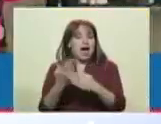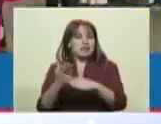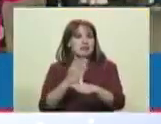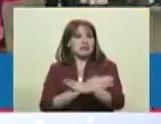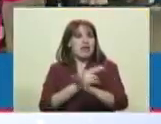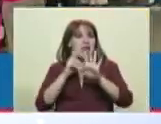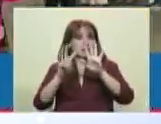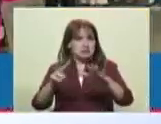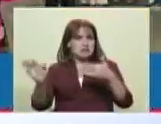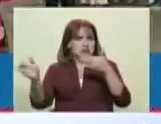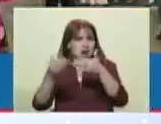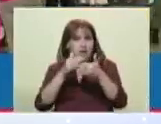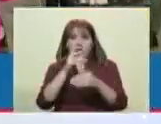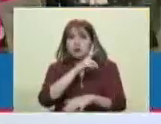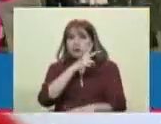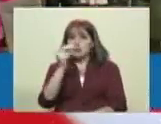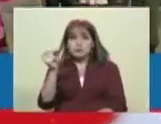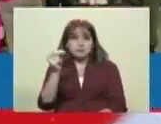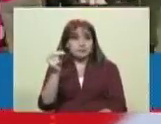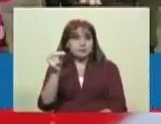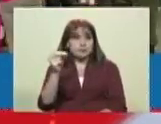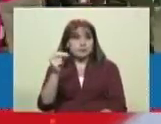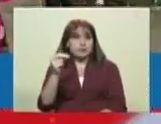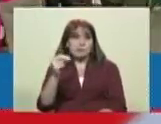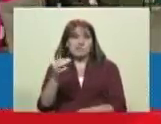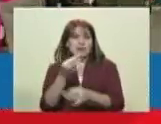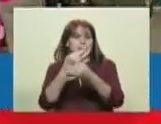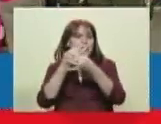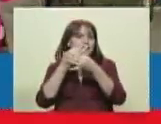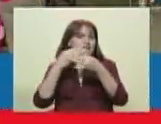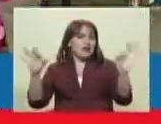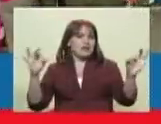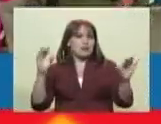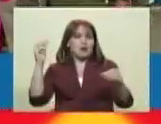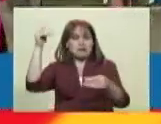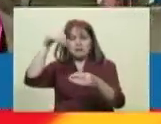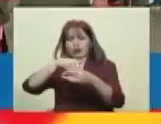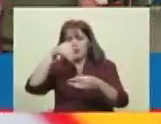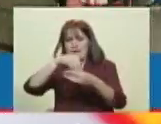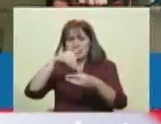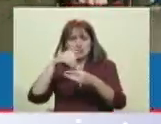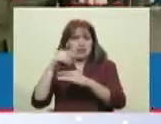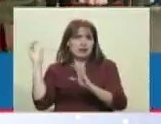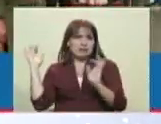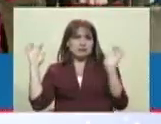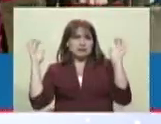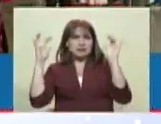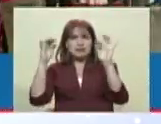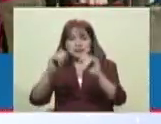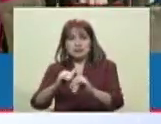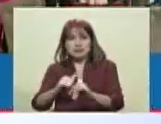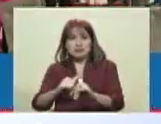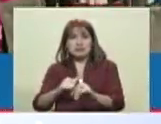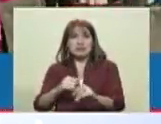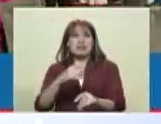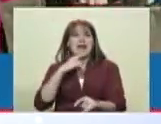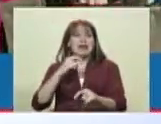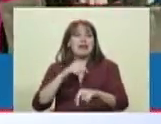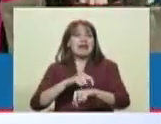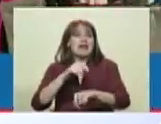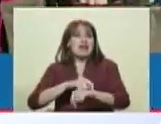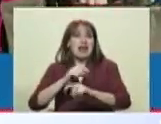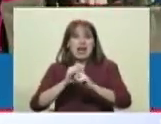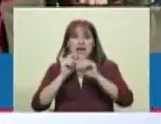la noche. Vamos al gran remate perfecto. Hemos tenido verdaderas oleadas desde las 6 de